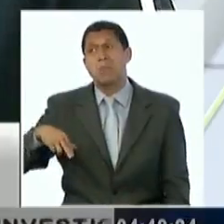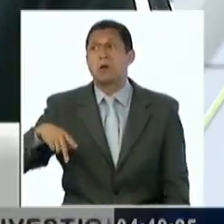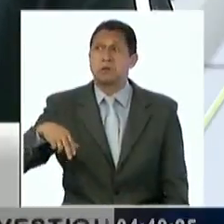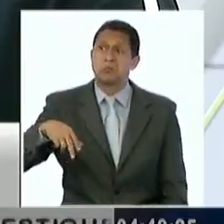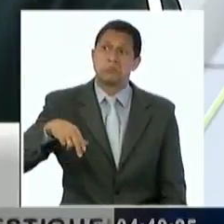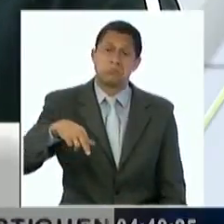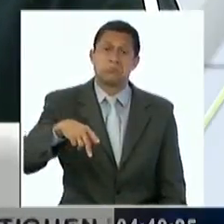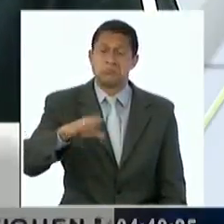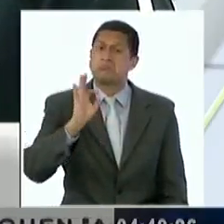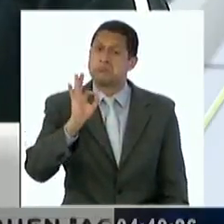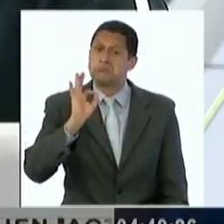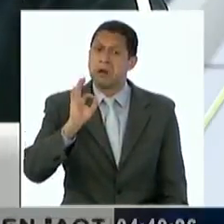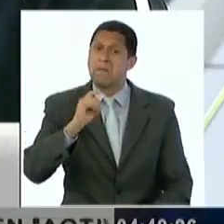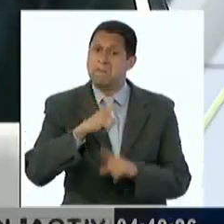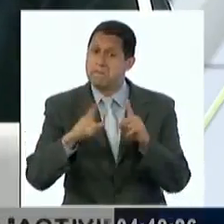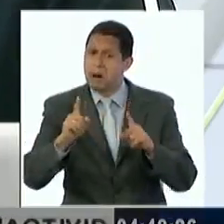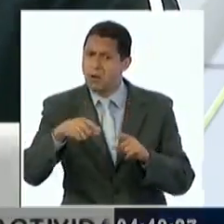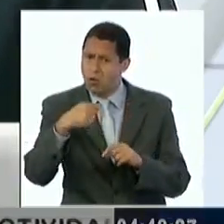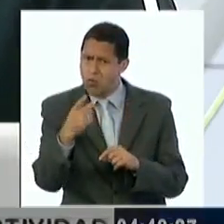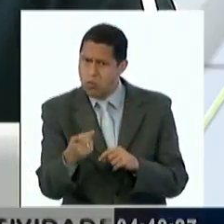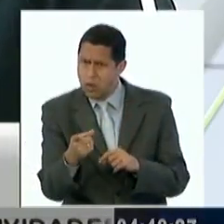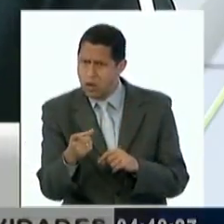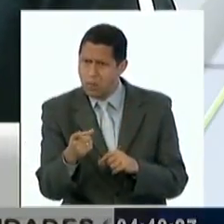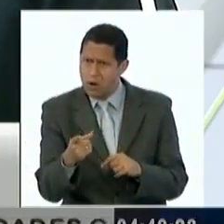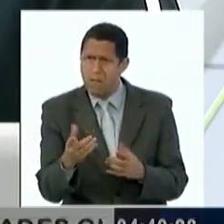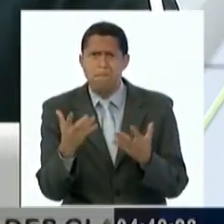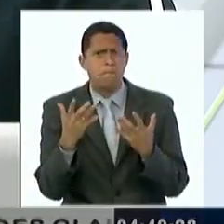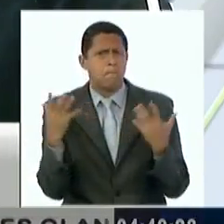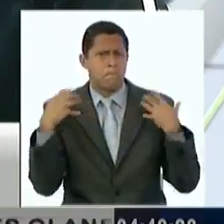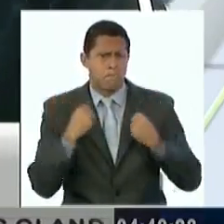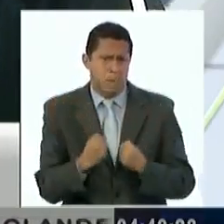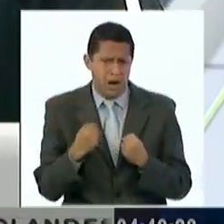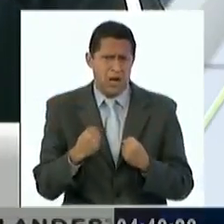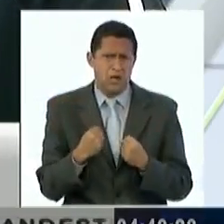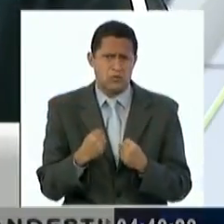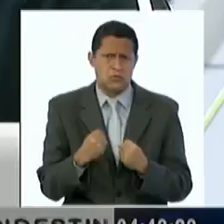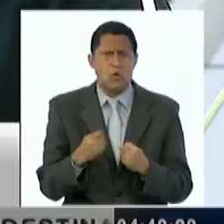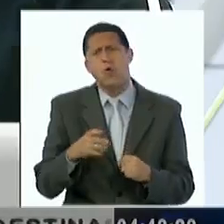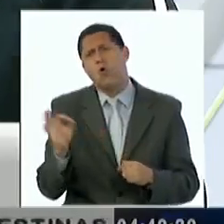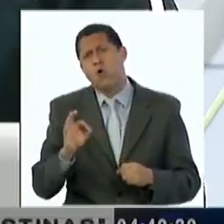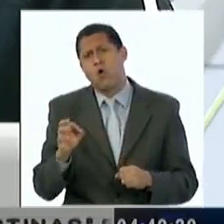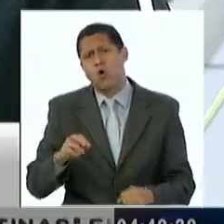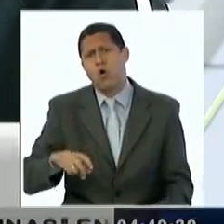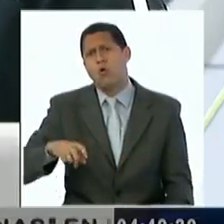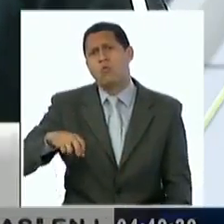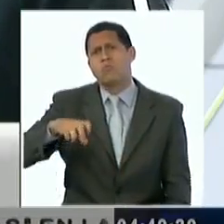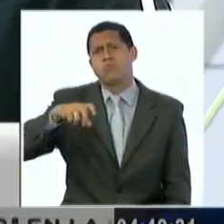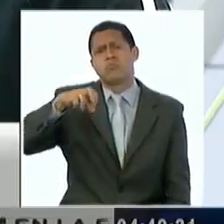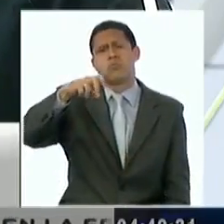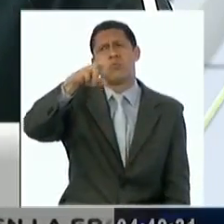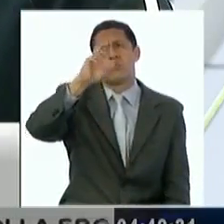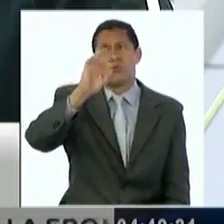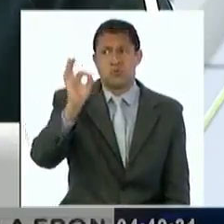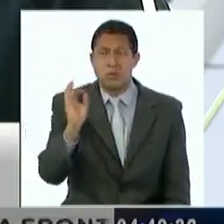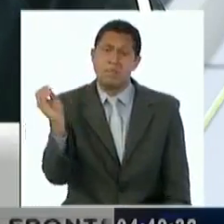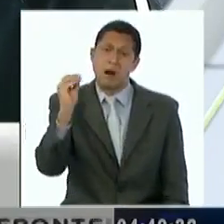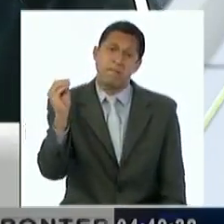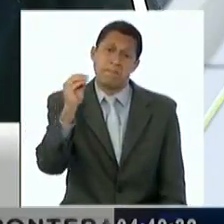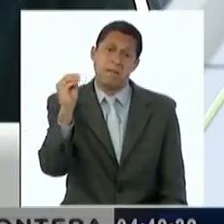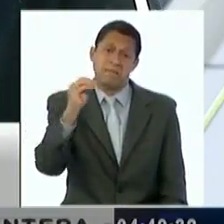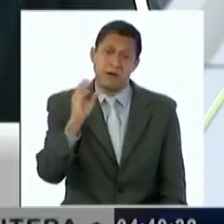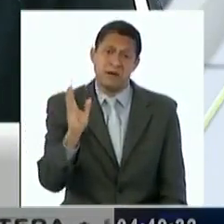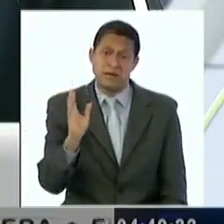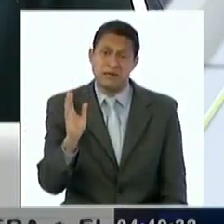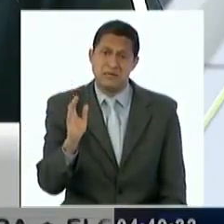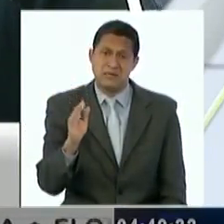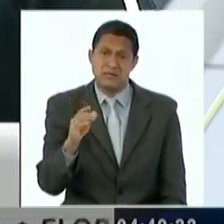iniciar pero después tiene que haber un se pone un peso o se pone un poquito más carga o sube una pendiente o sea hay que ir aumentando la carga